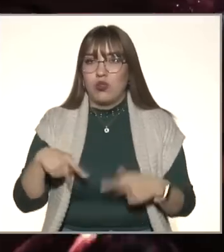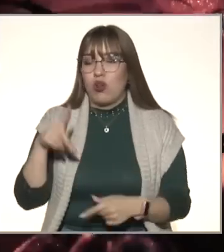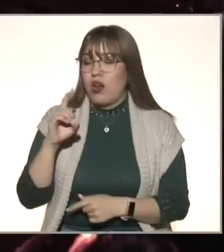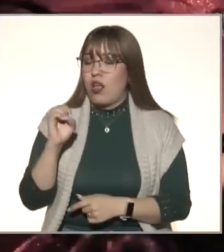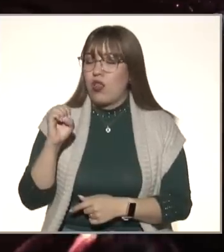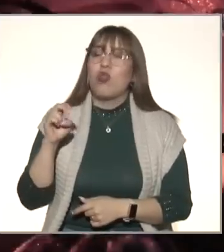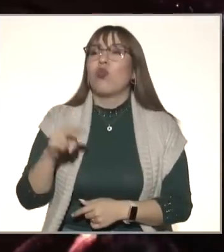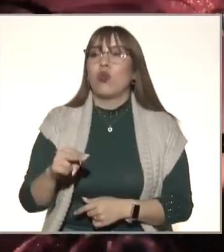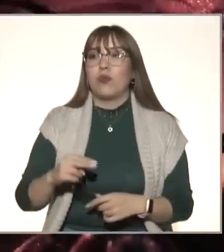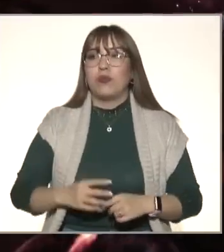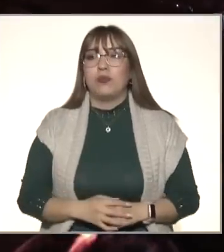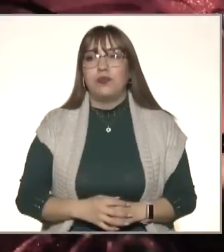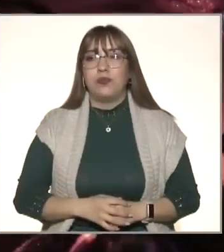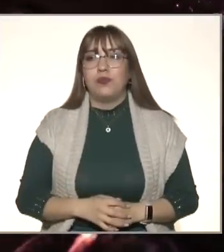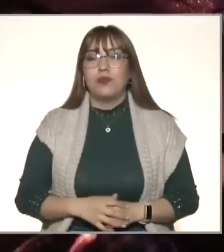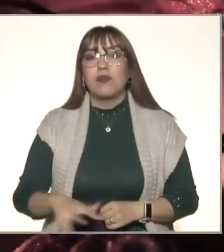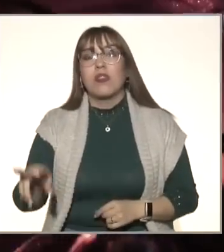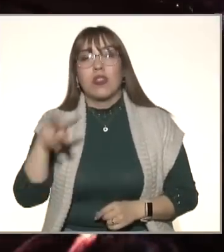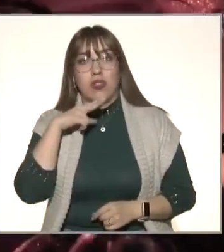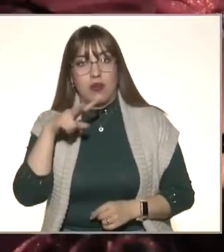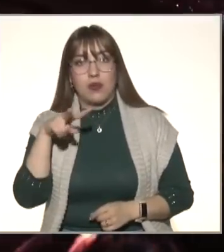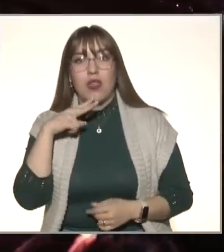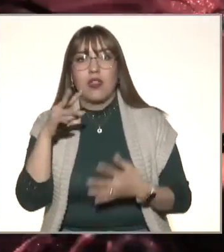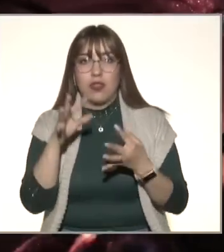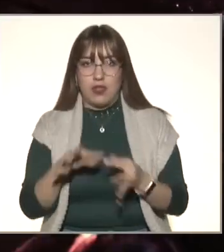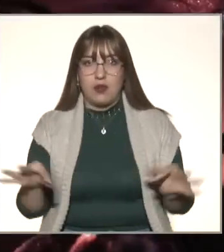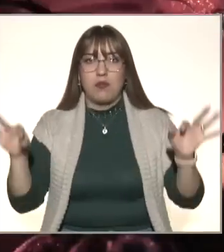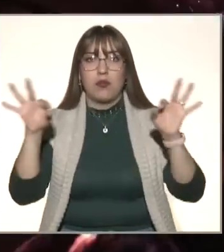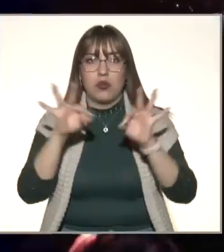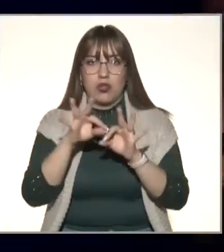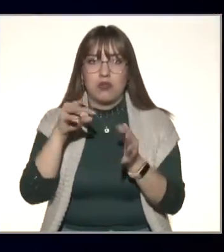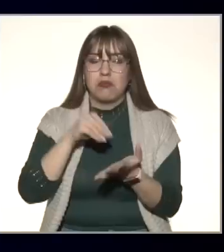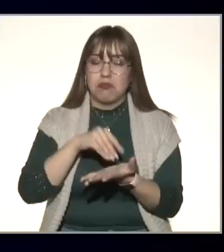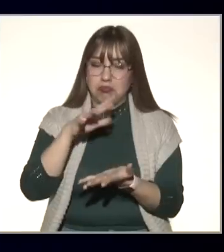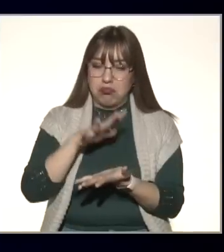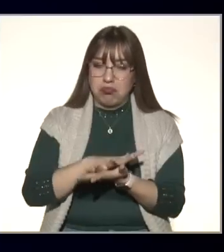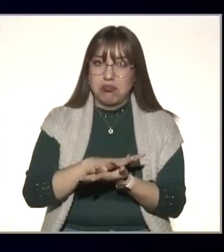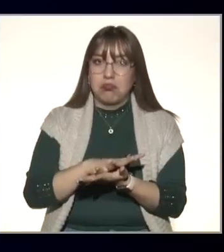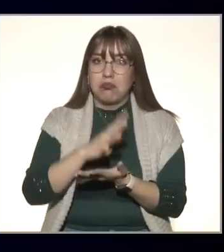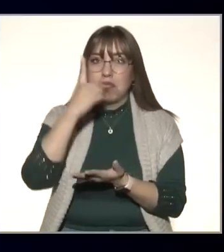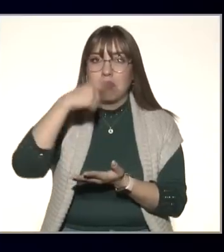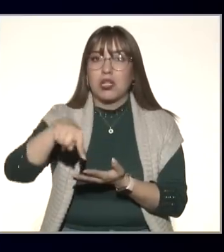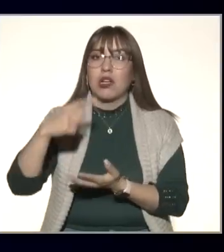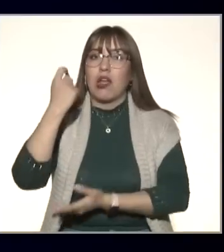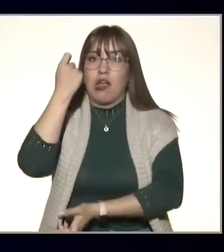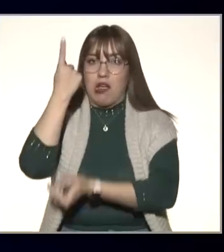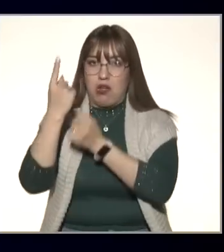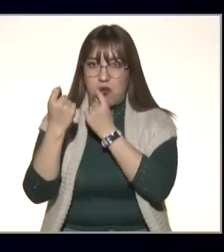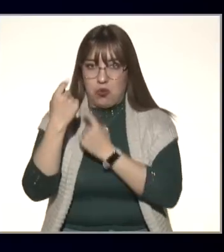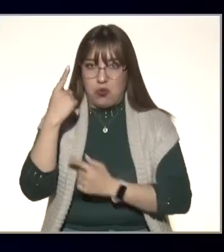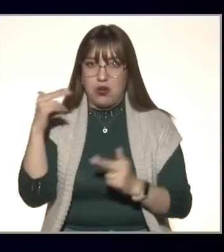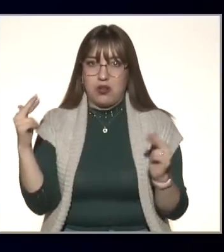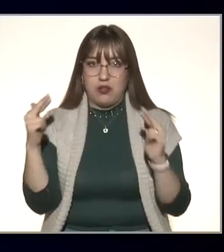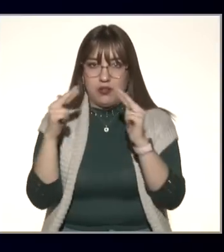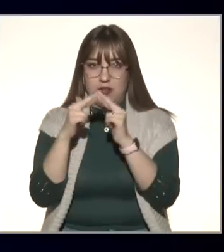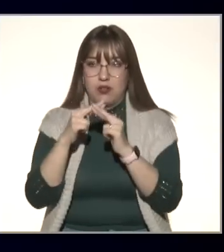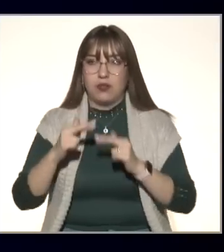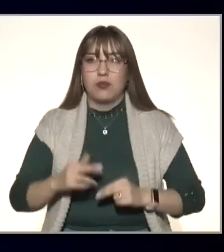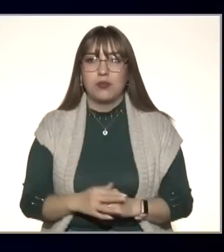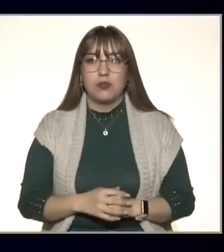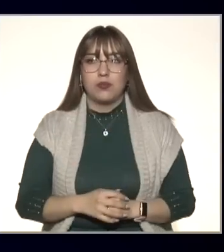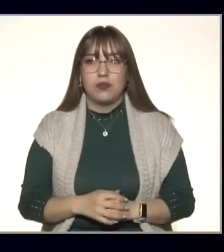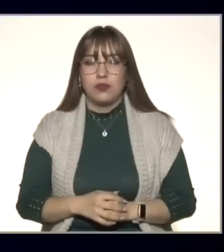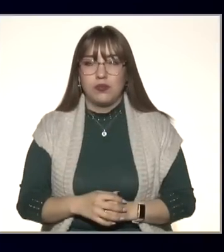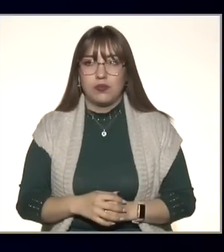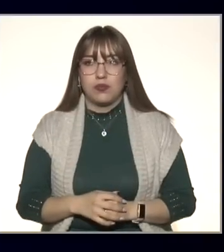Navidad, claro, es un ejercicio fundamental para cierto tipo de religiones. Y la religión ya sabemos que